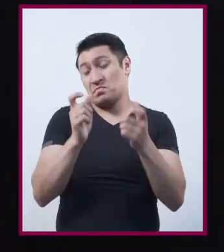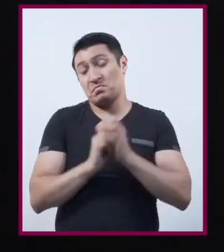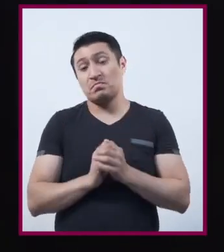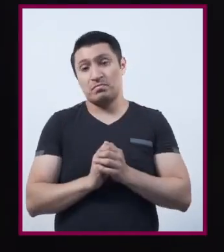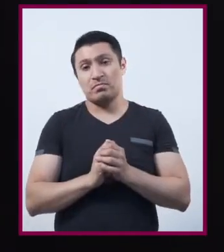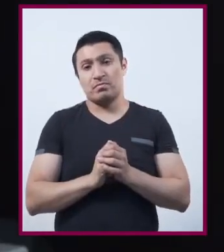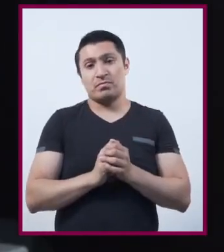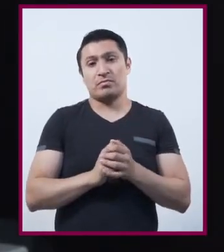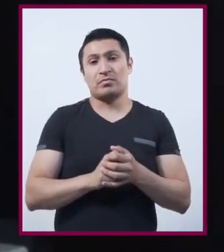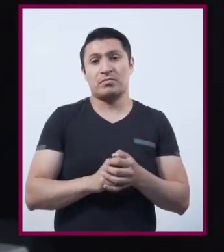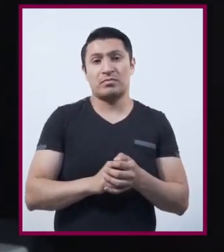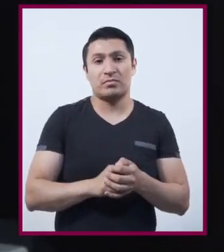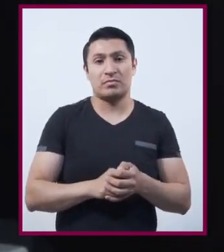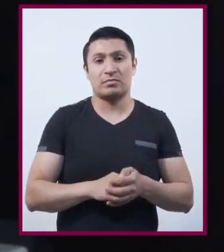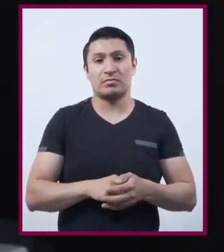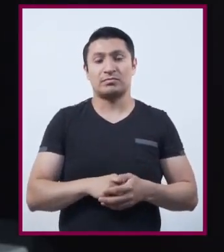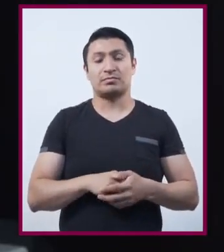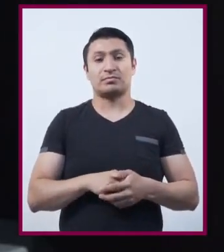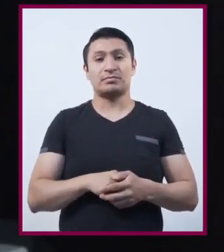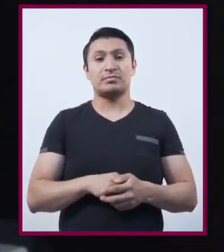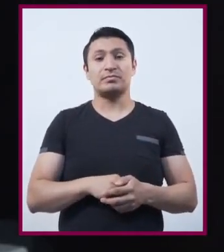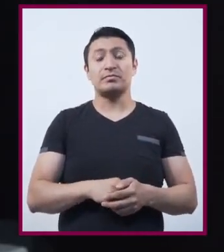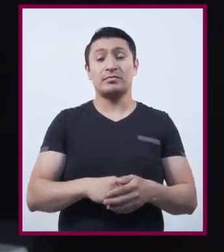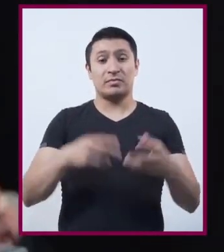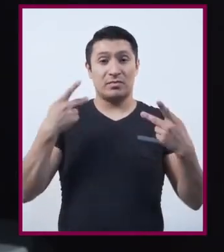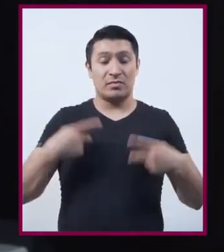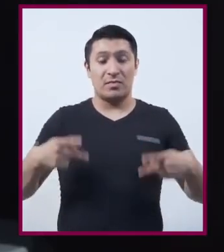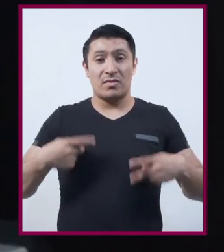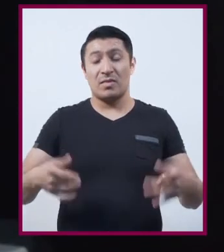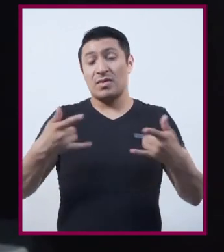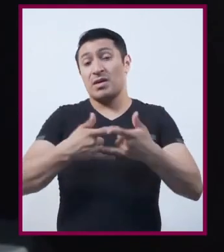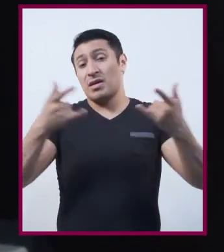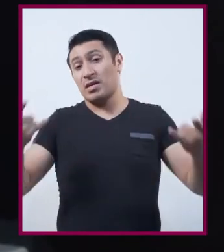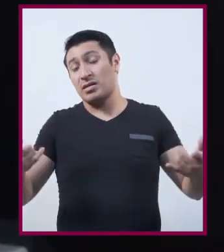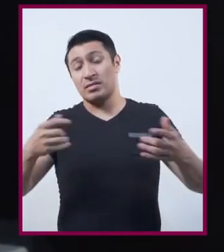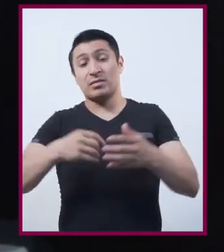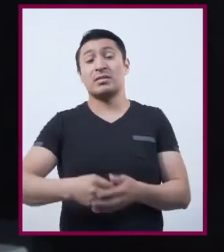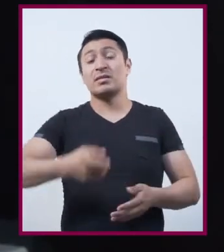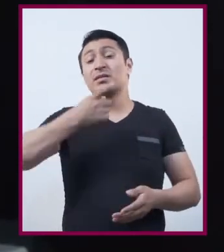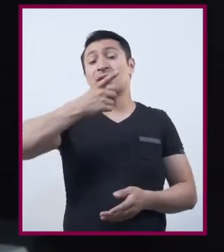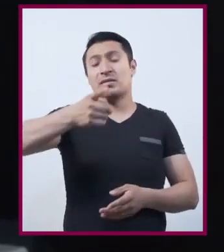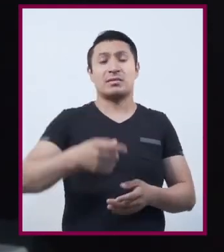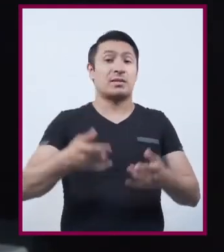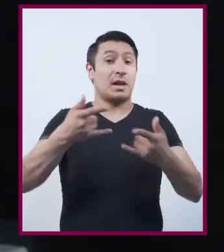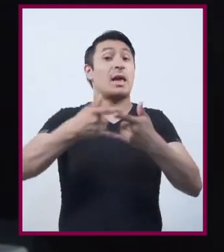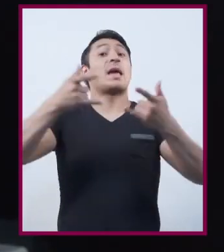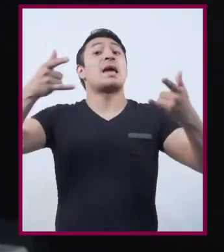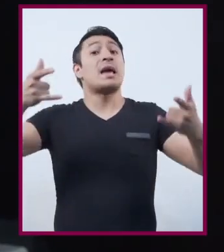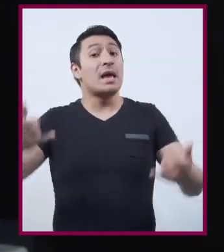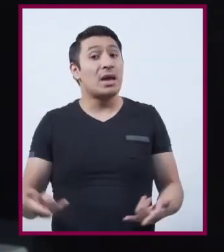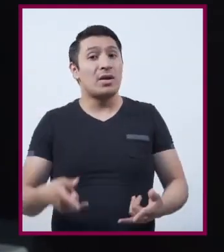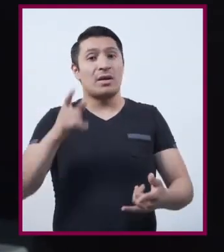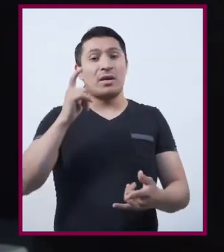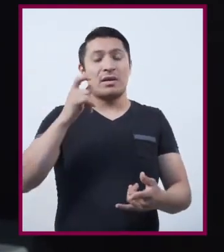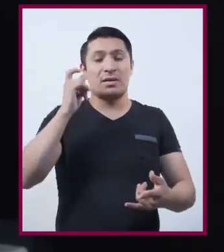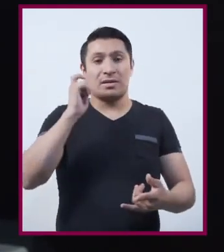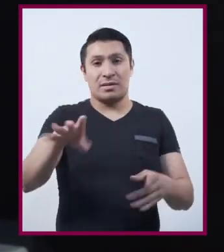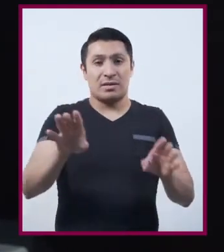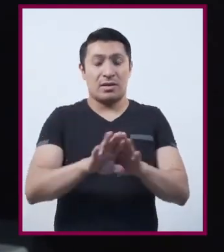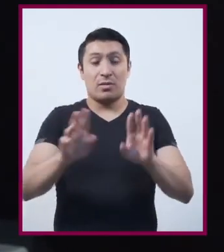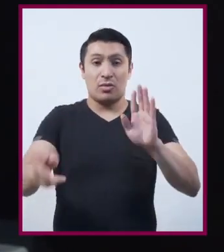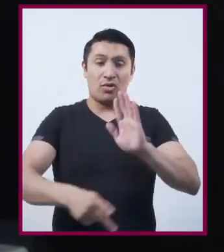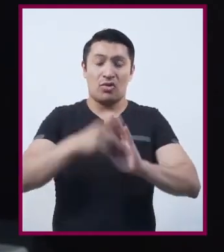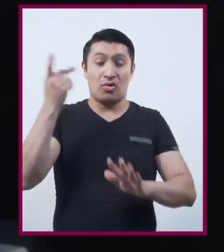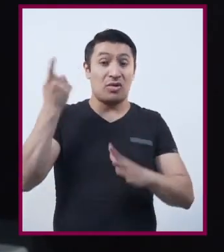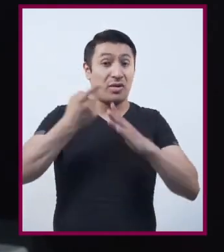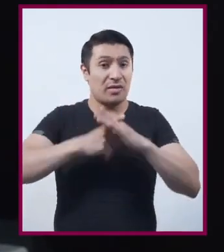el económico. ¿Cómo puntualizó Tucídides, un historiador y militar ateniense? La historia es un